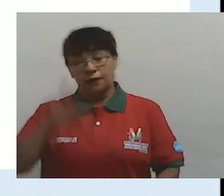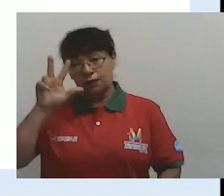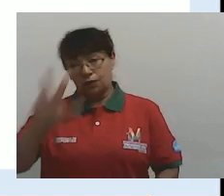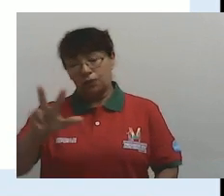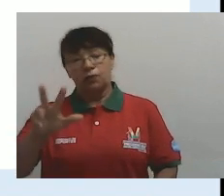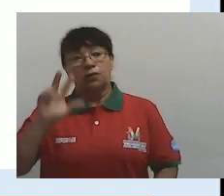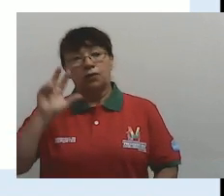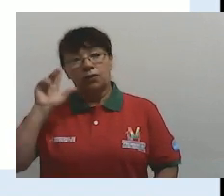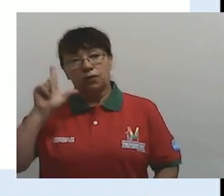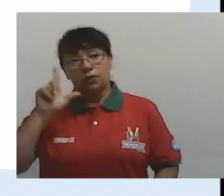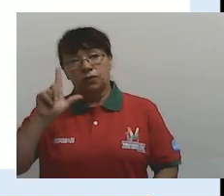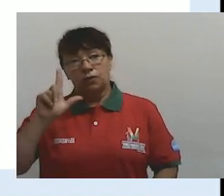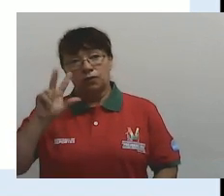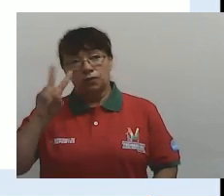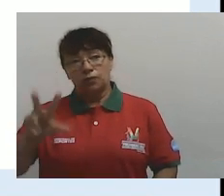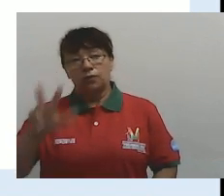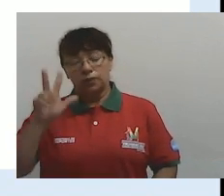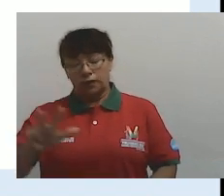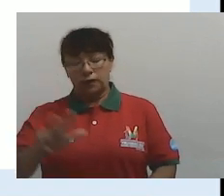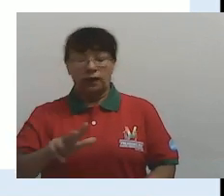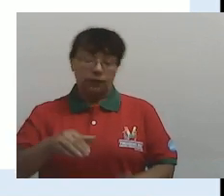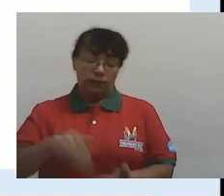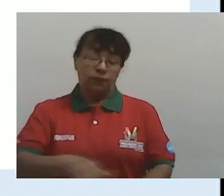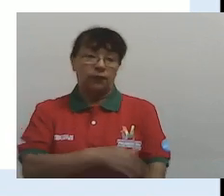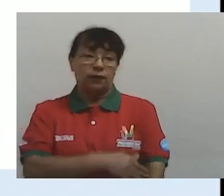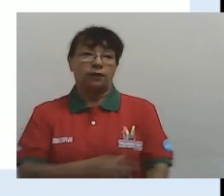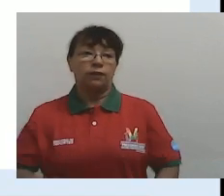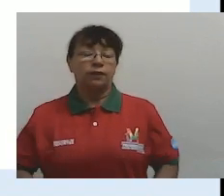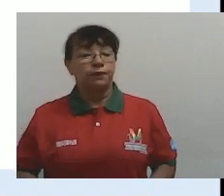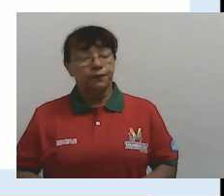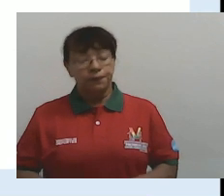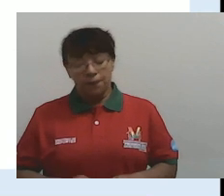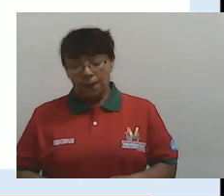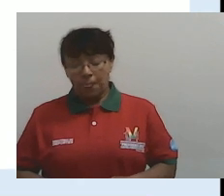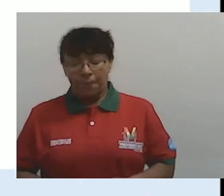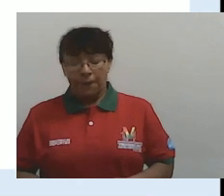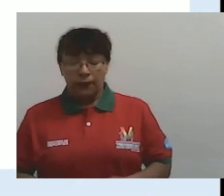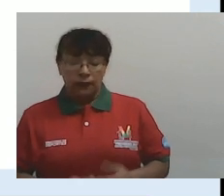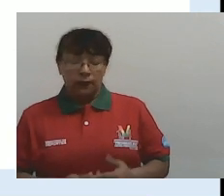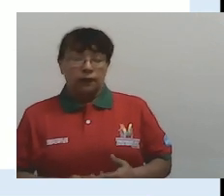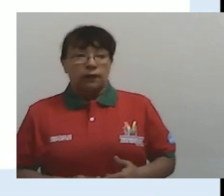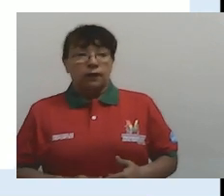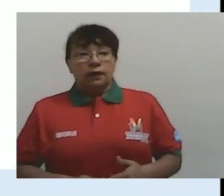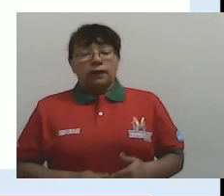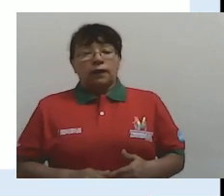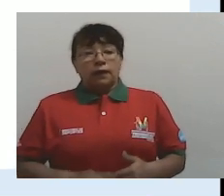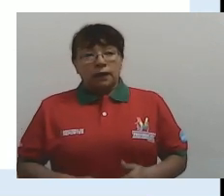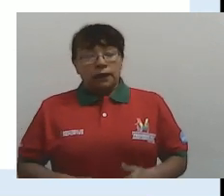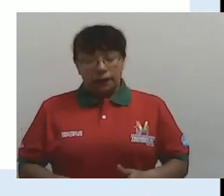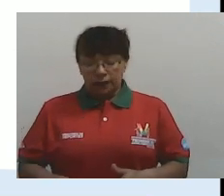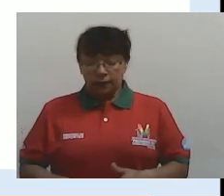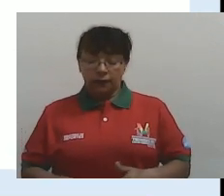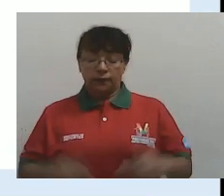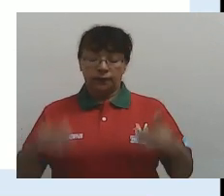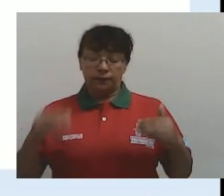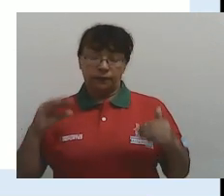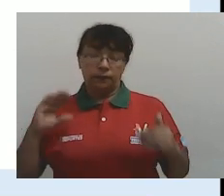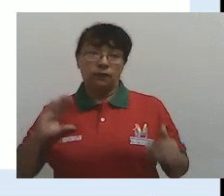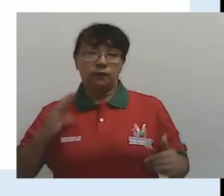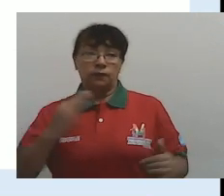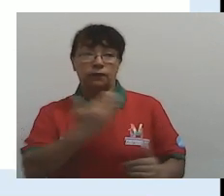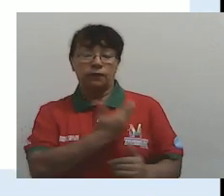este reglamento de que puedo medir o antes o después de esa tabla de